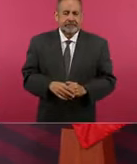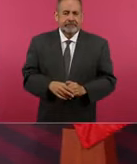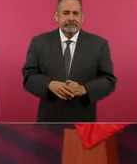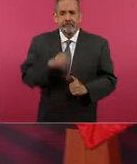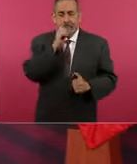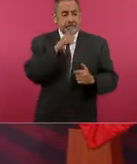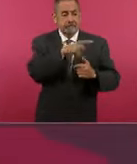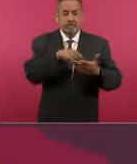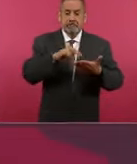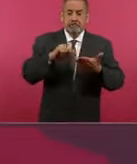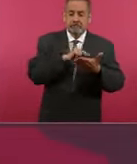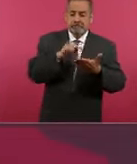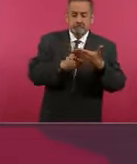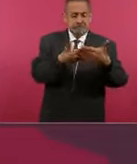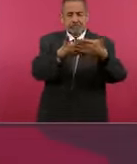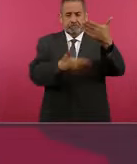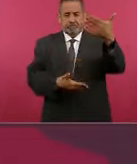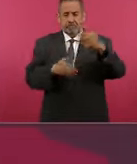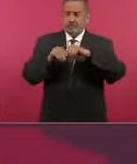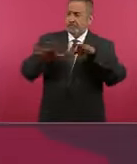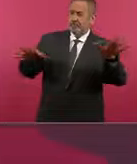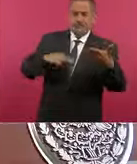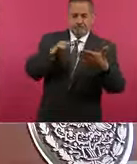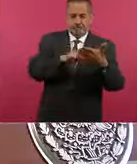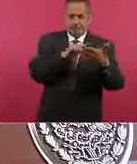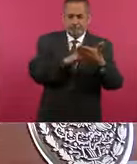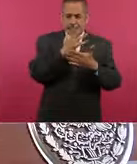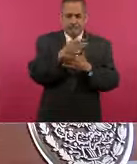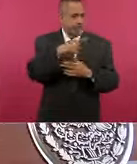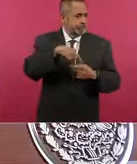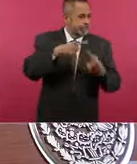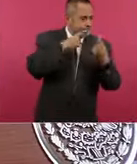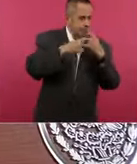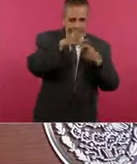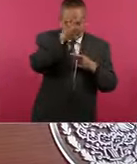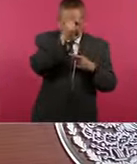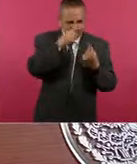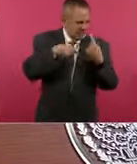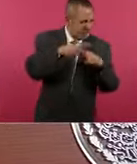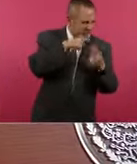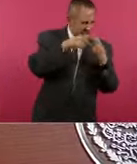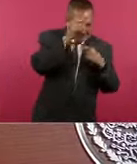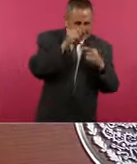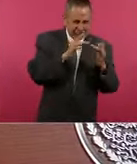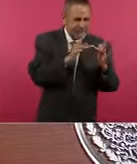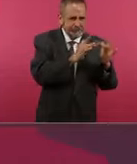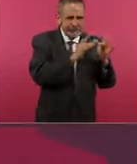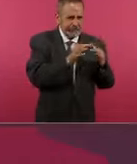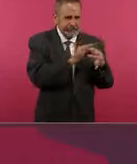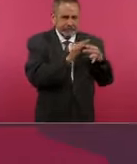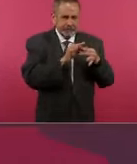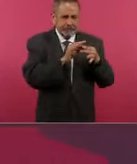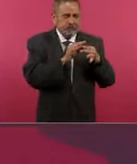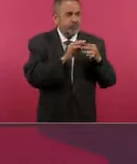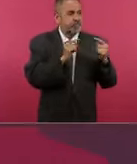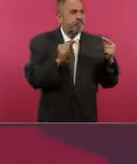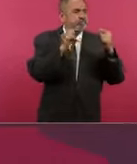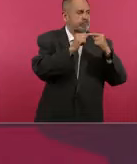también firmaron un desplegado. Ahí se pusieron de acuerdo porque se tocan los